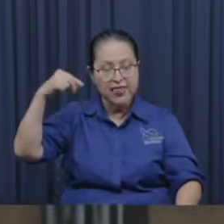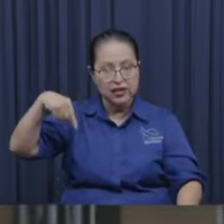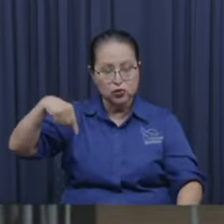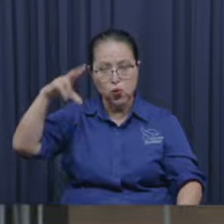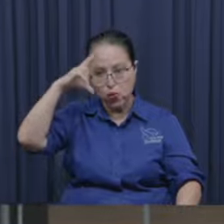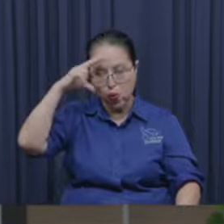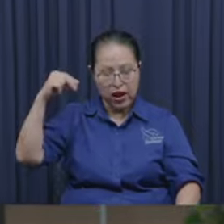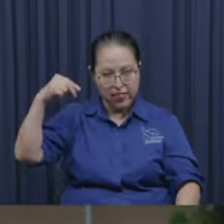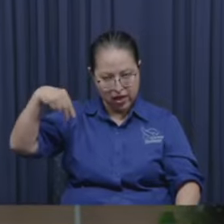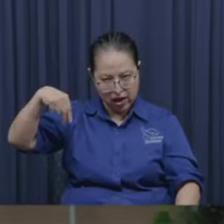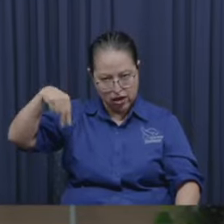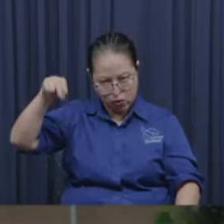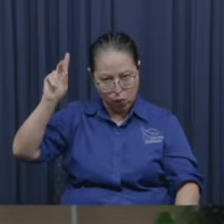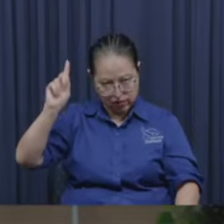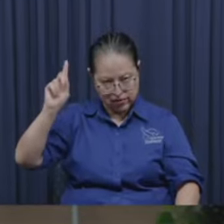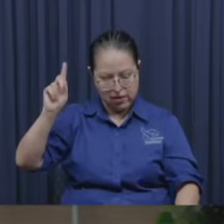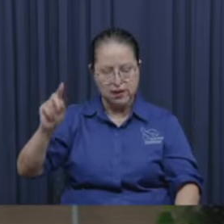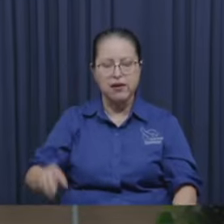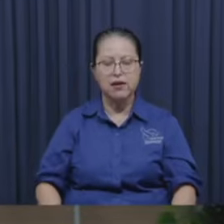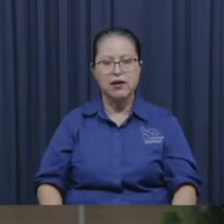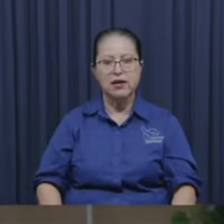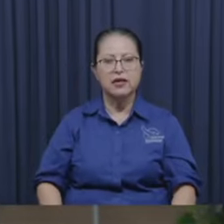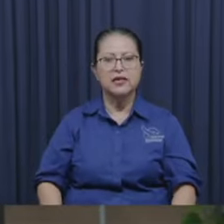preocupa que casi todos esos son locos